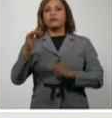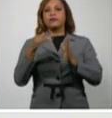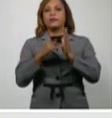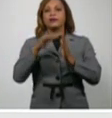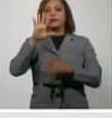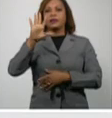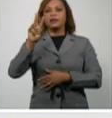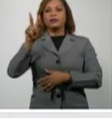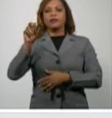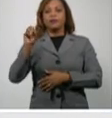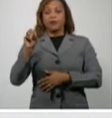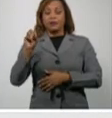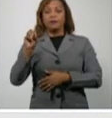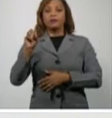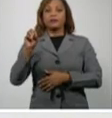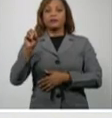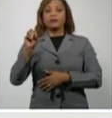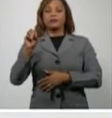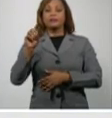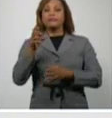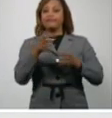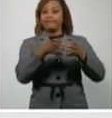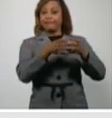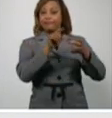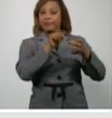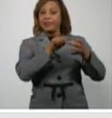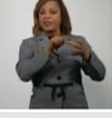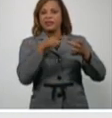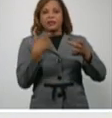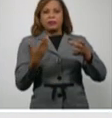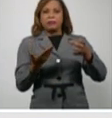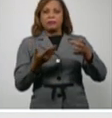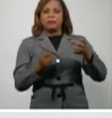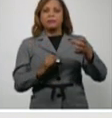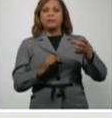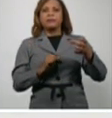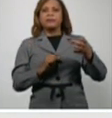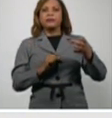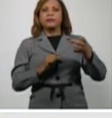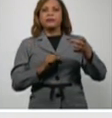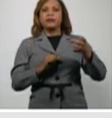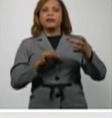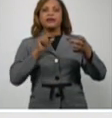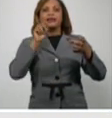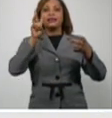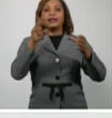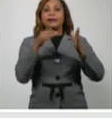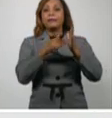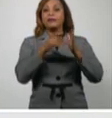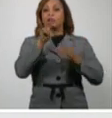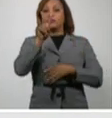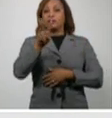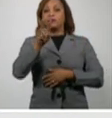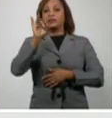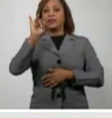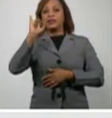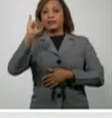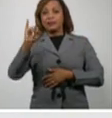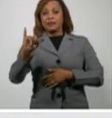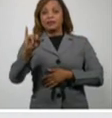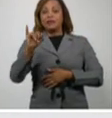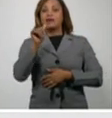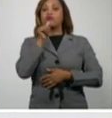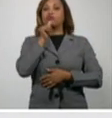19.520. De estos 19.520, pues 3.276 son